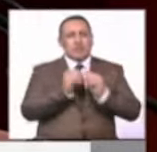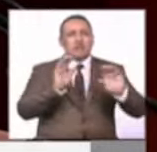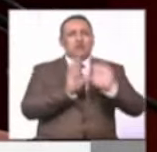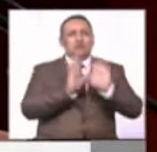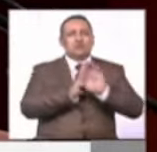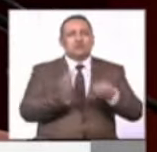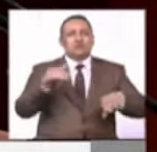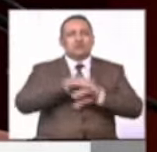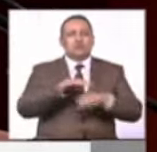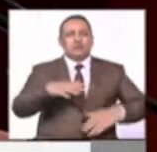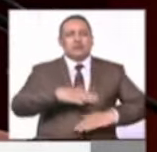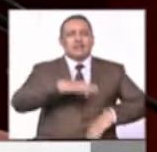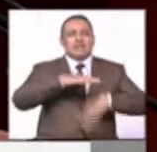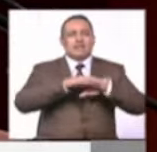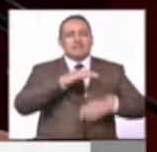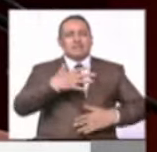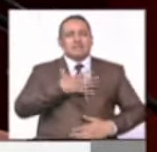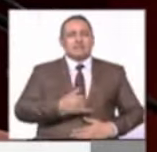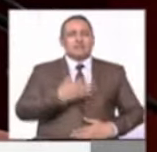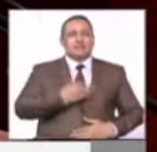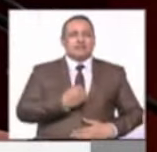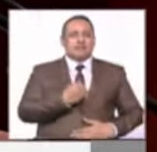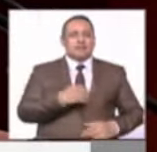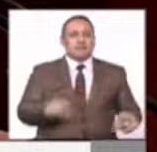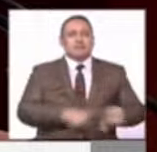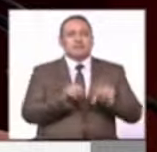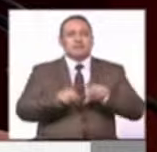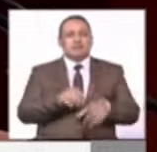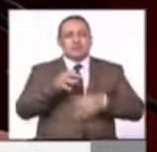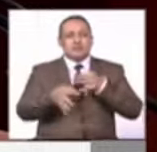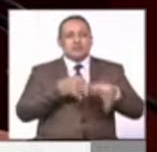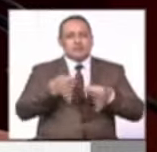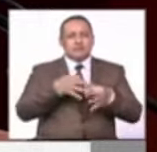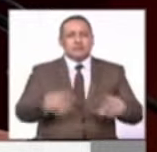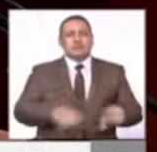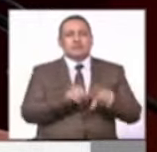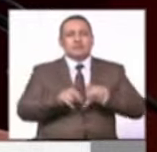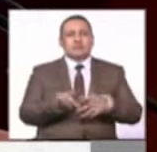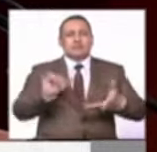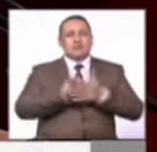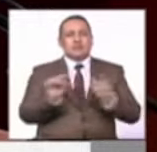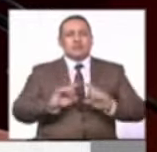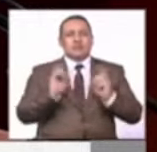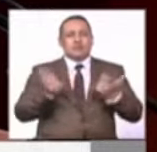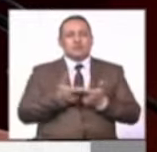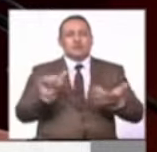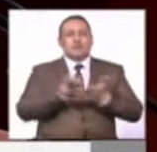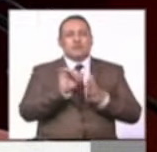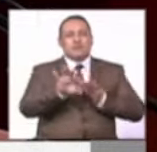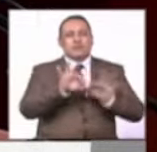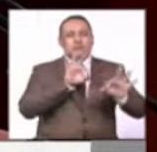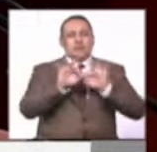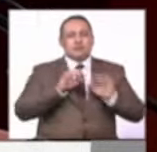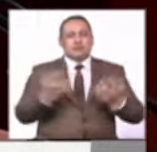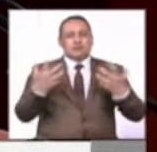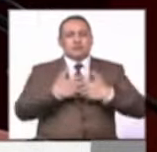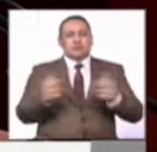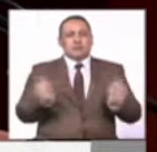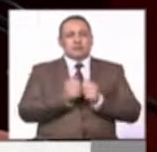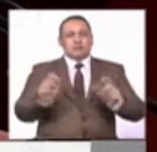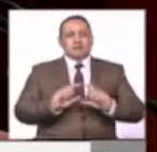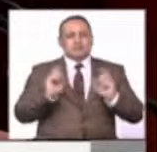respecto al límite de edad señalar además que la comisión que eligió a los integrantes de la